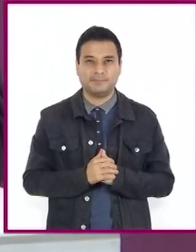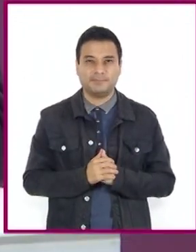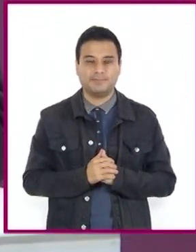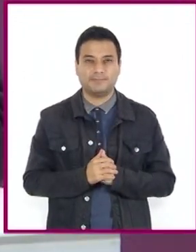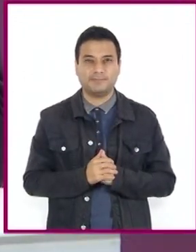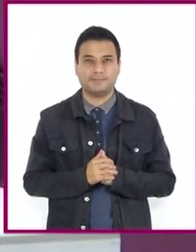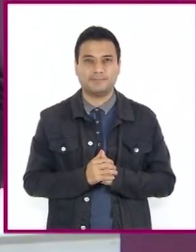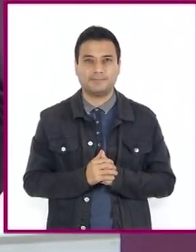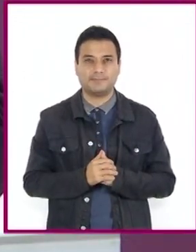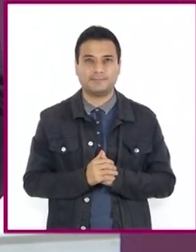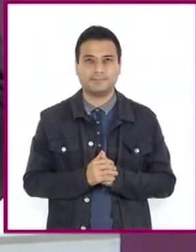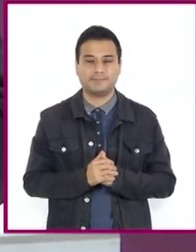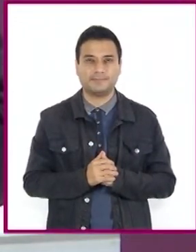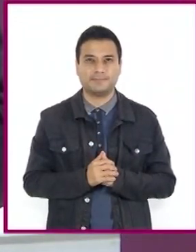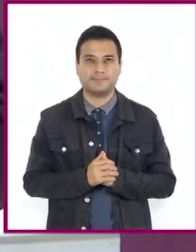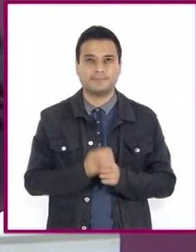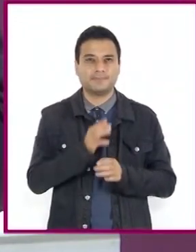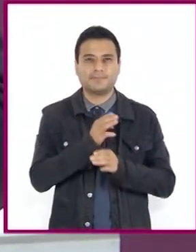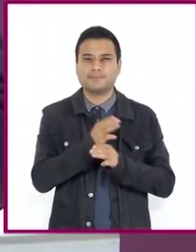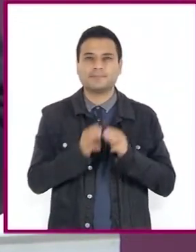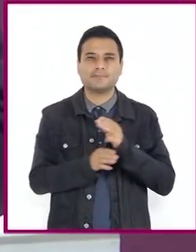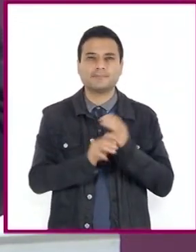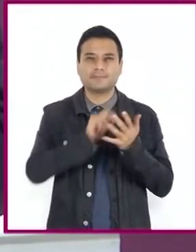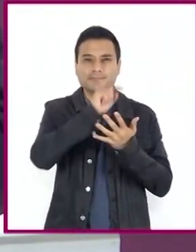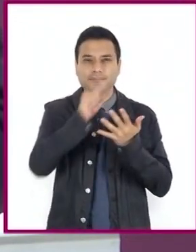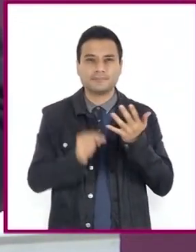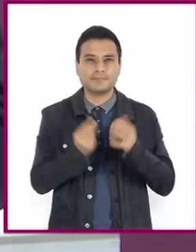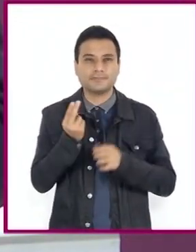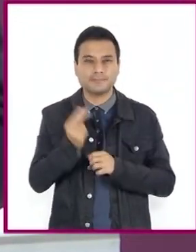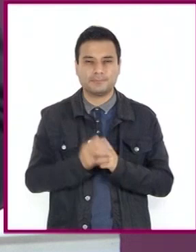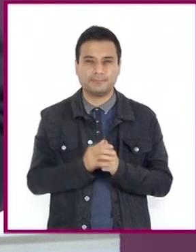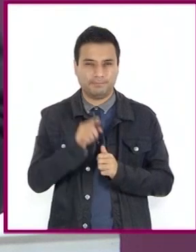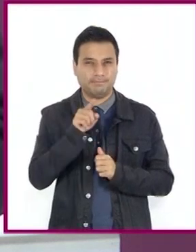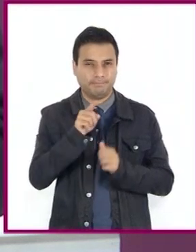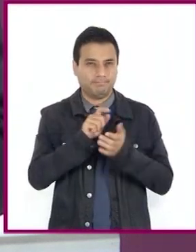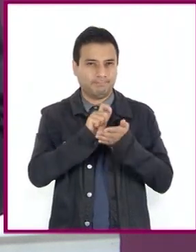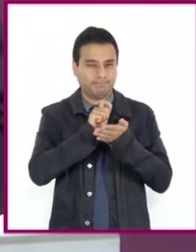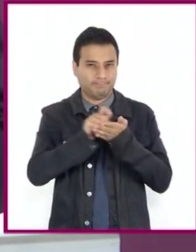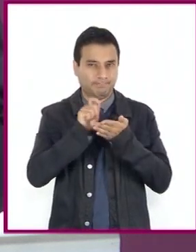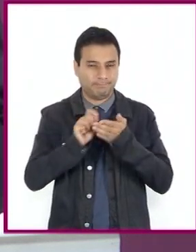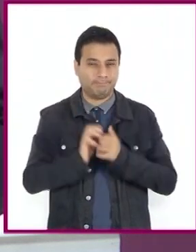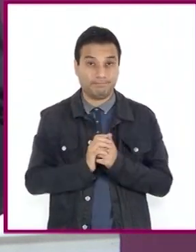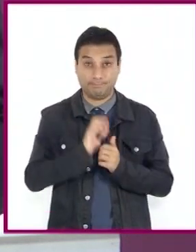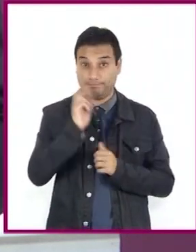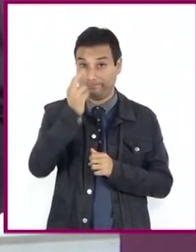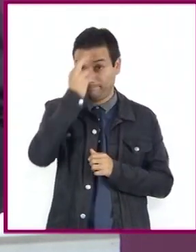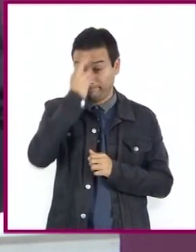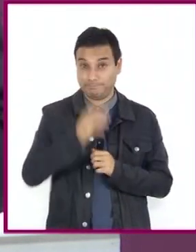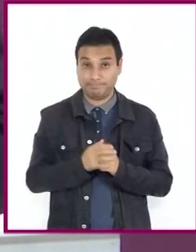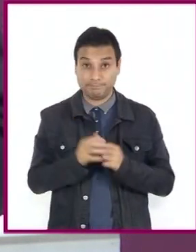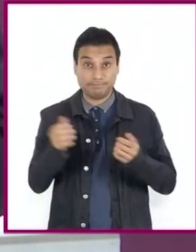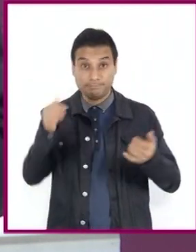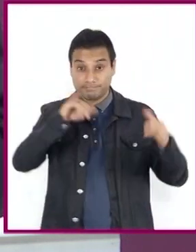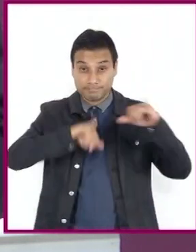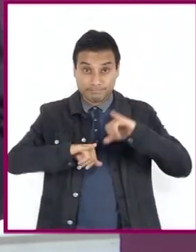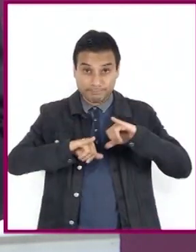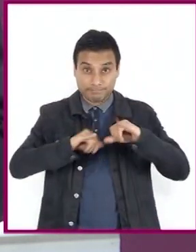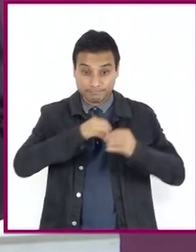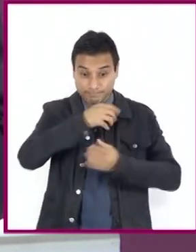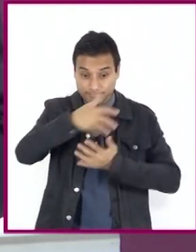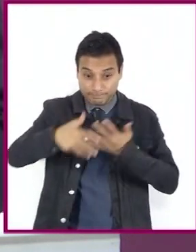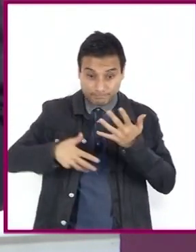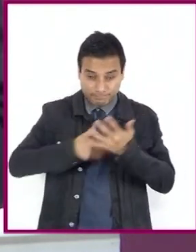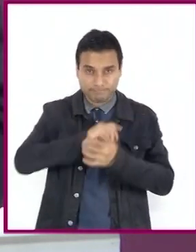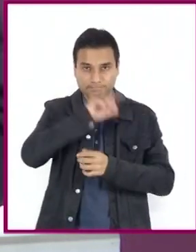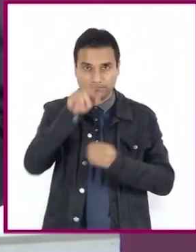Escriban los materiales y reactivos que vamos a utilizar en la siguiente tabla. Consideren que un reactivo es una sustancia añadida a un sistema para